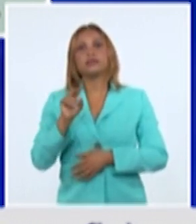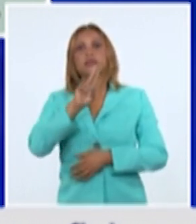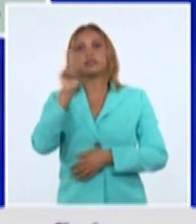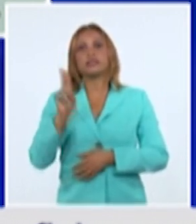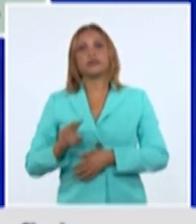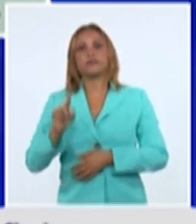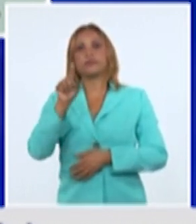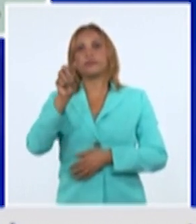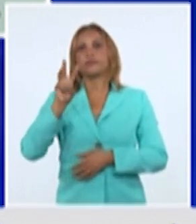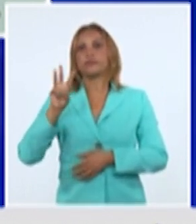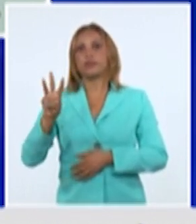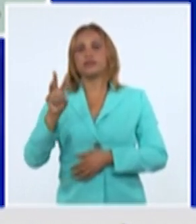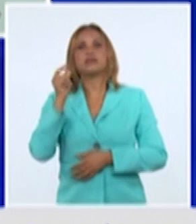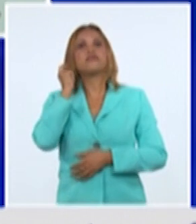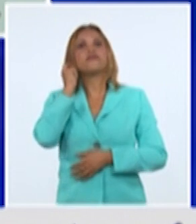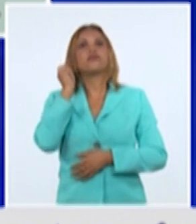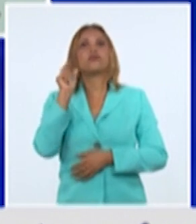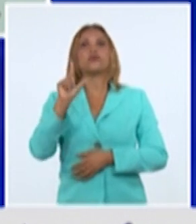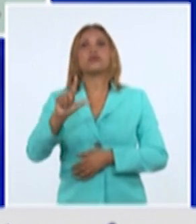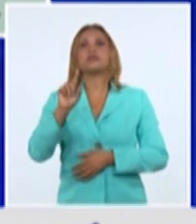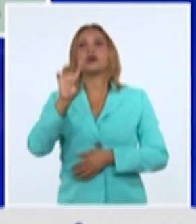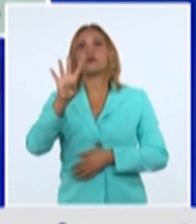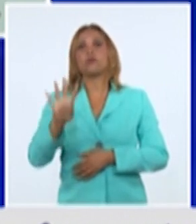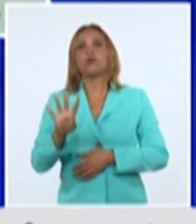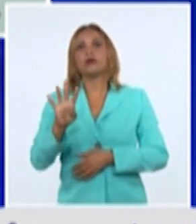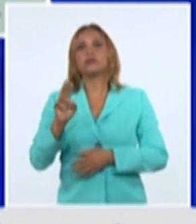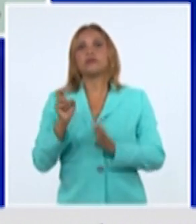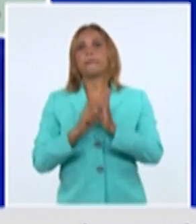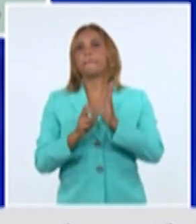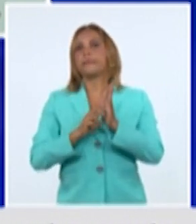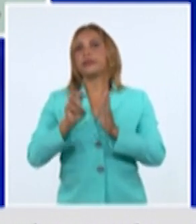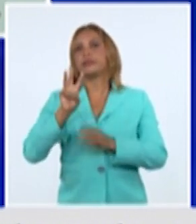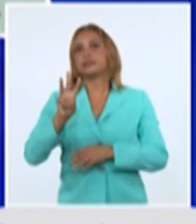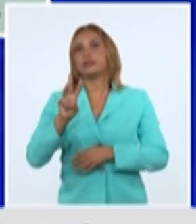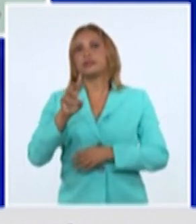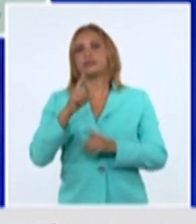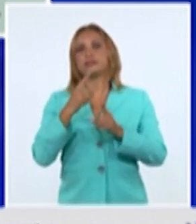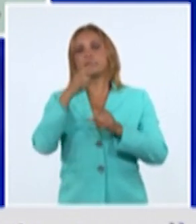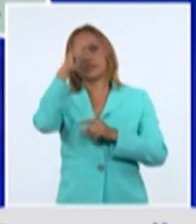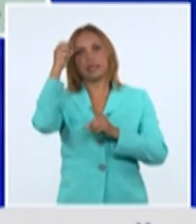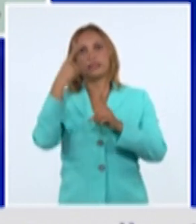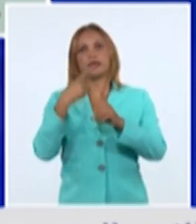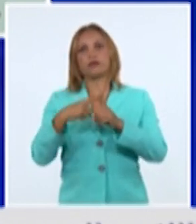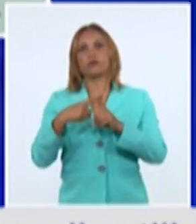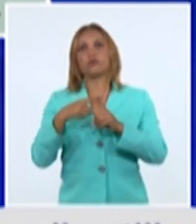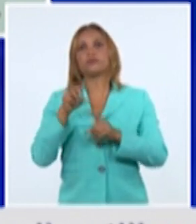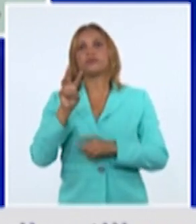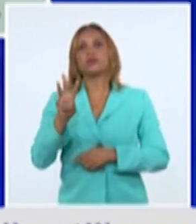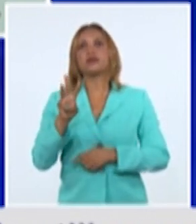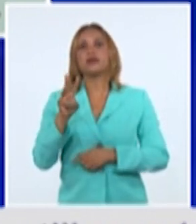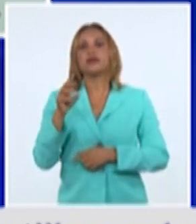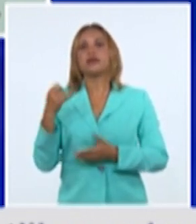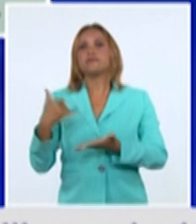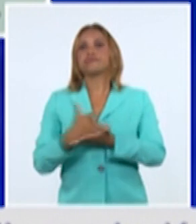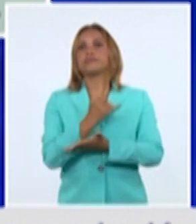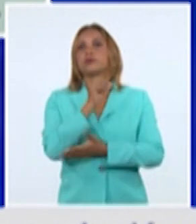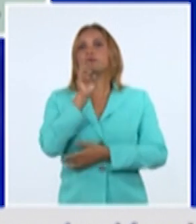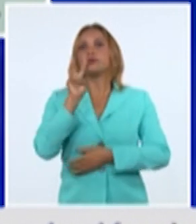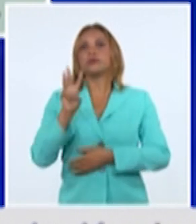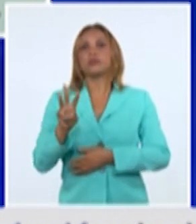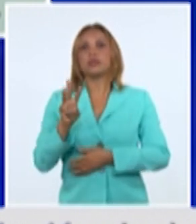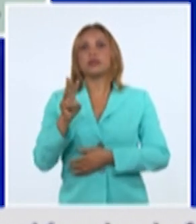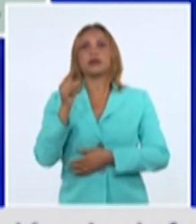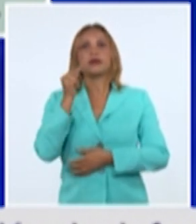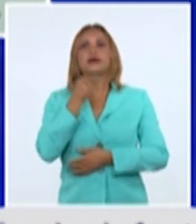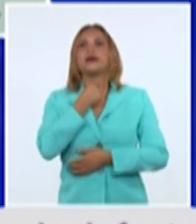15, Sibanicú 13, Florida 4, Minas 3, al igual que Santa Cruz del Sur y Jimaguayú, Esmeralda 2, al